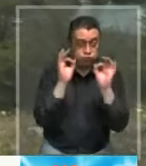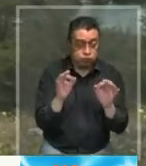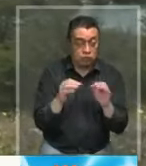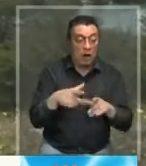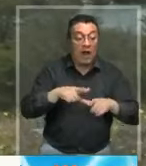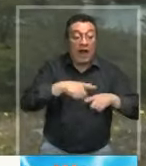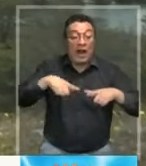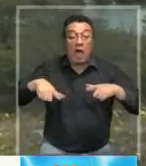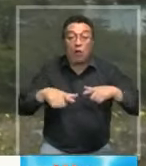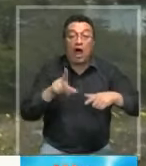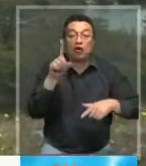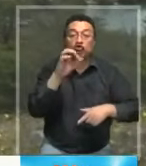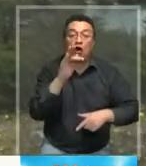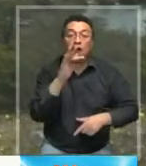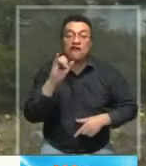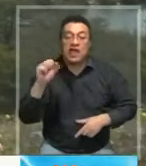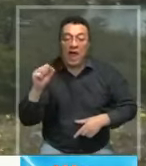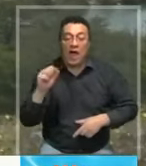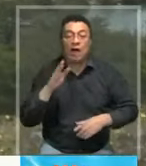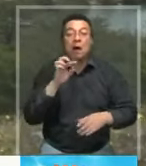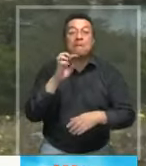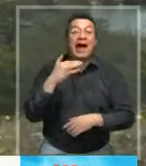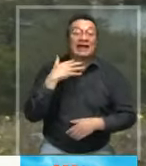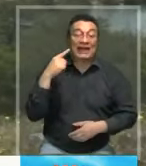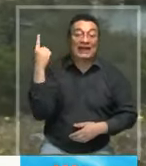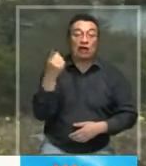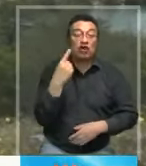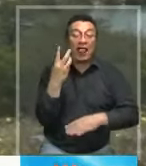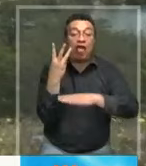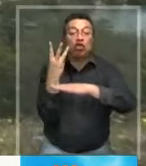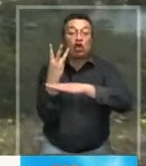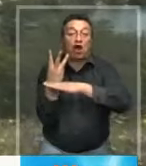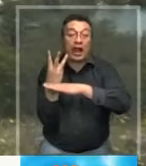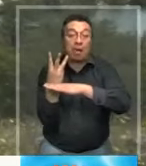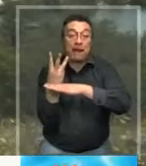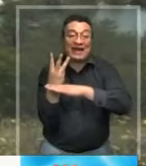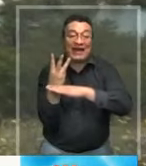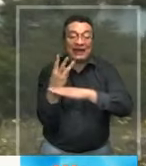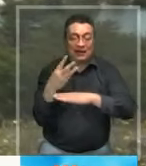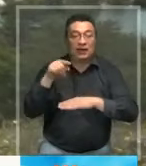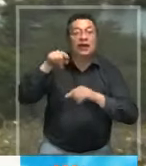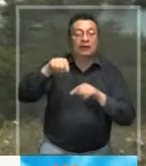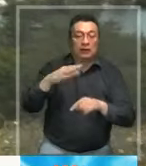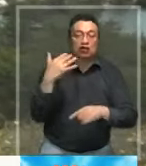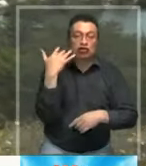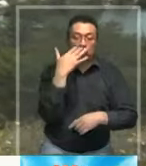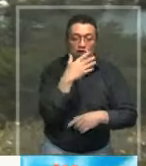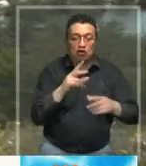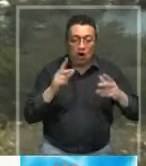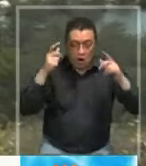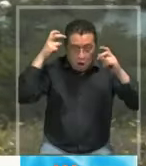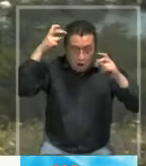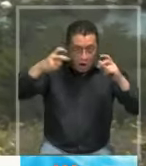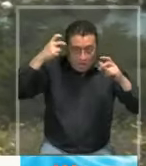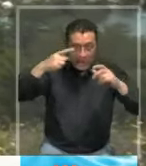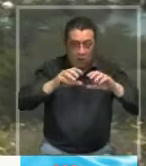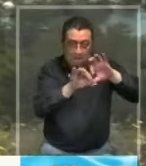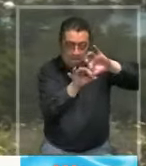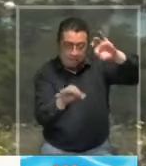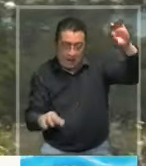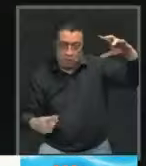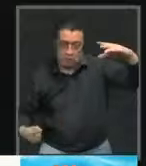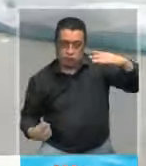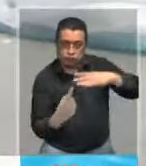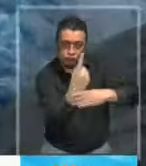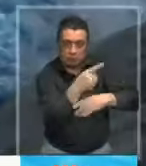Laguna Sofía, visitando el maravilloso Parque Nacional Torres del Paine y terminando con un rico cordero al palo magallánico acá en Río